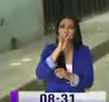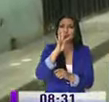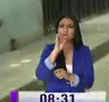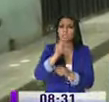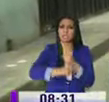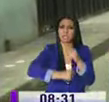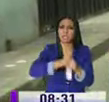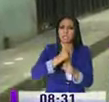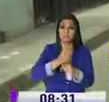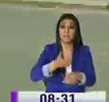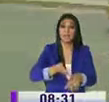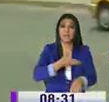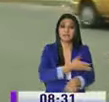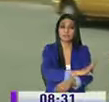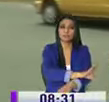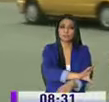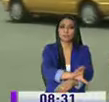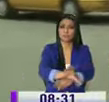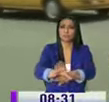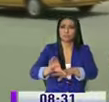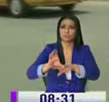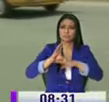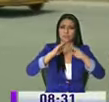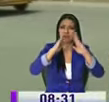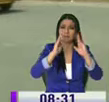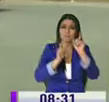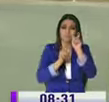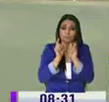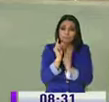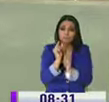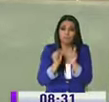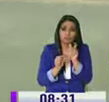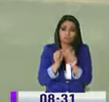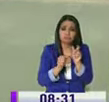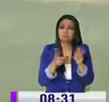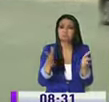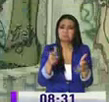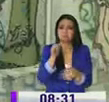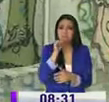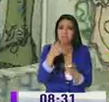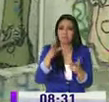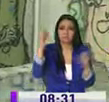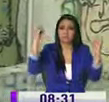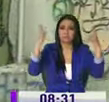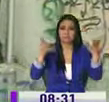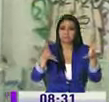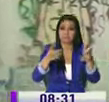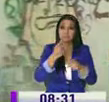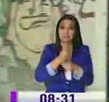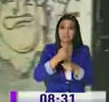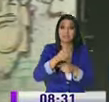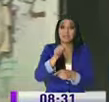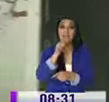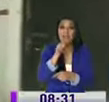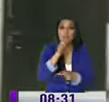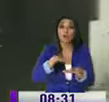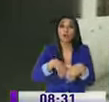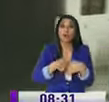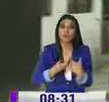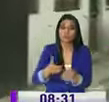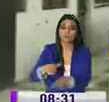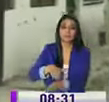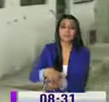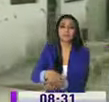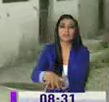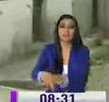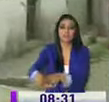una hacienda los pocos habitantes no contaban con servicios básicos es así que el agua se abastecían del río